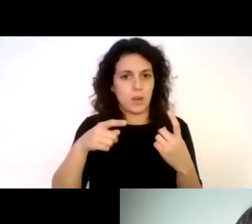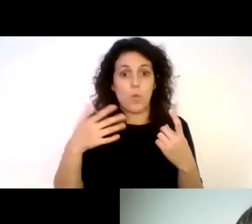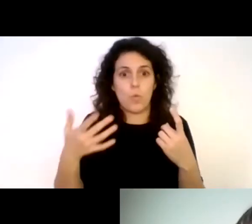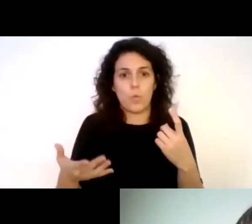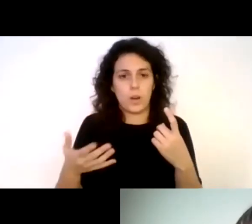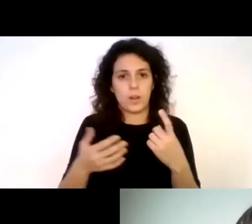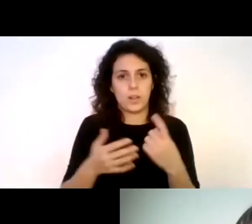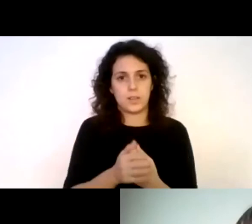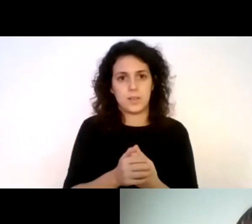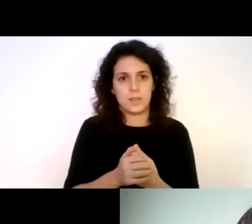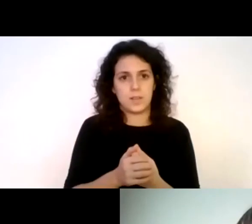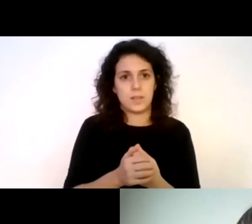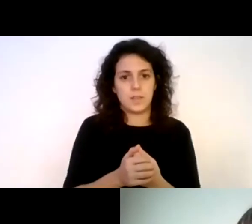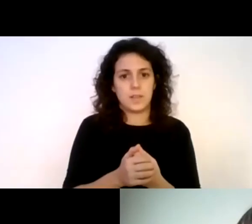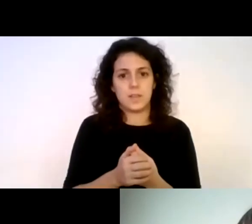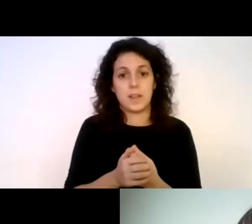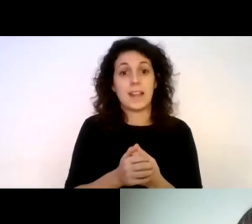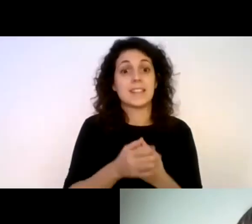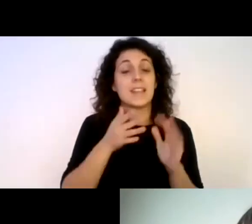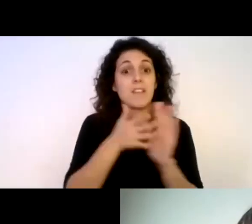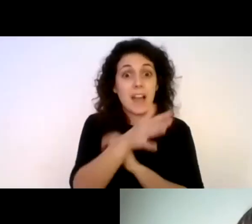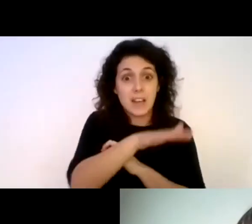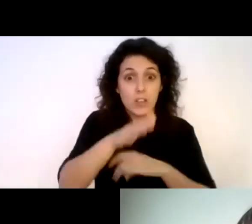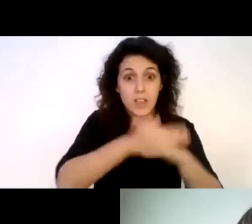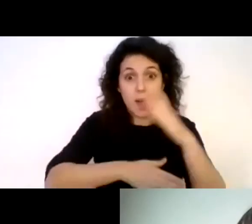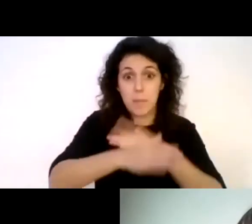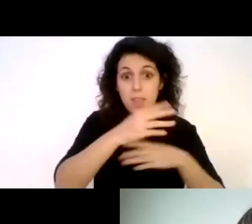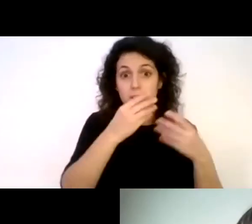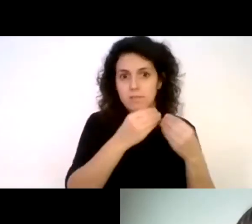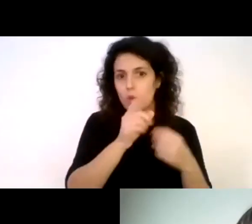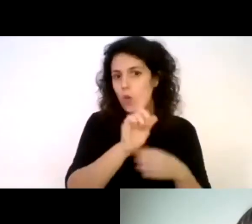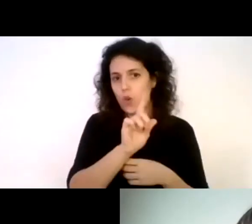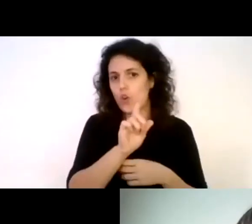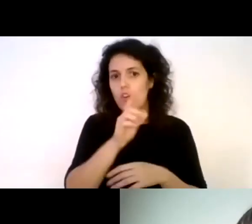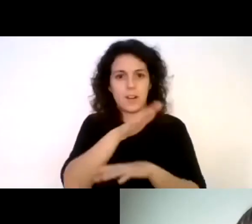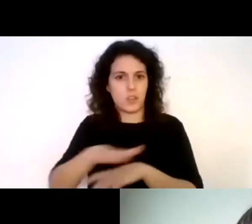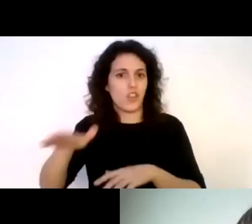en cuenta. No niños discapacitados, sino los niños en general.